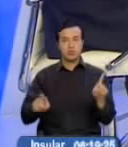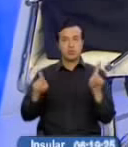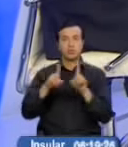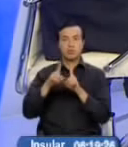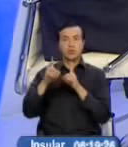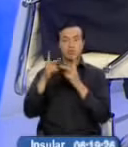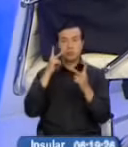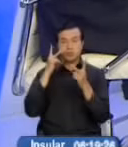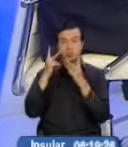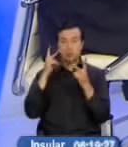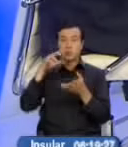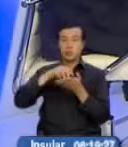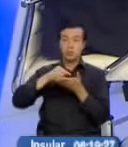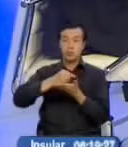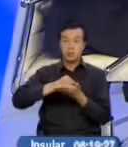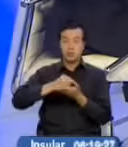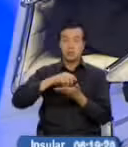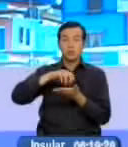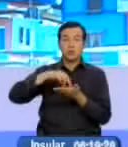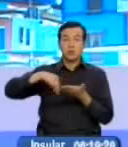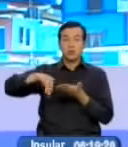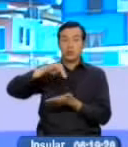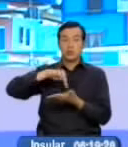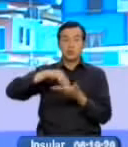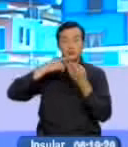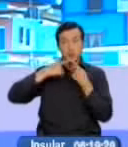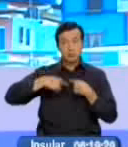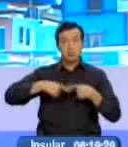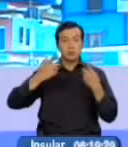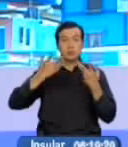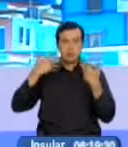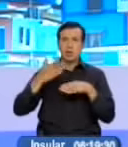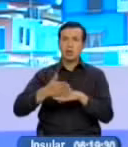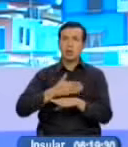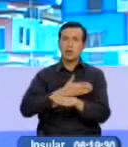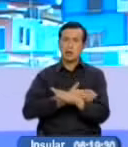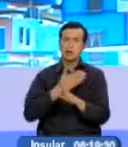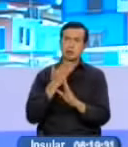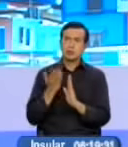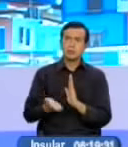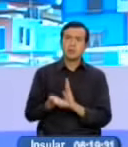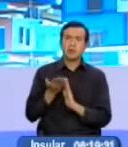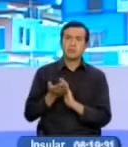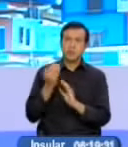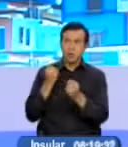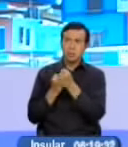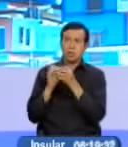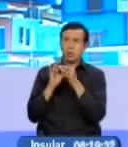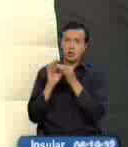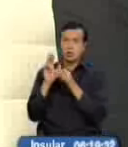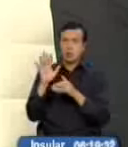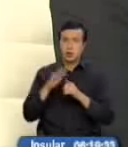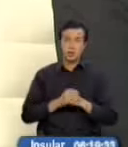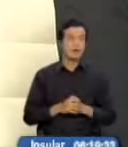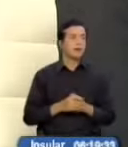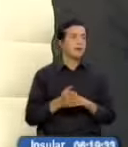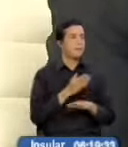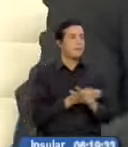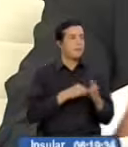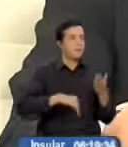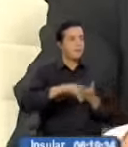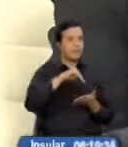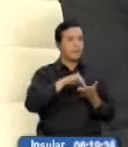disputas importantes en la provincia de Guayas y la provincia de Manabí, que acabo de decir, ya nos había mostrado resultados importantes para País. Pero haciendo una abstracción de Manabí, que